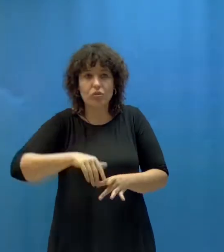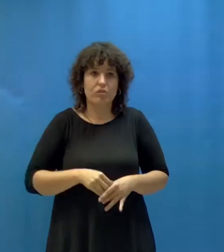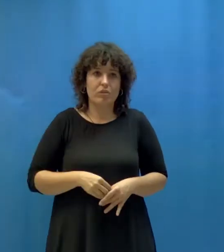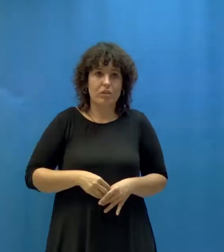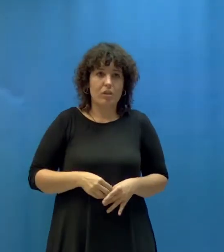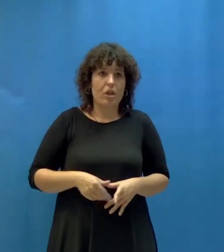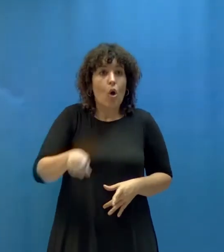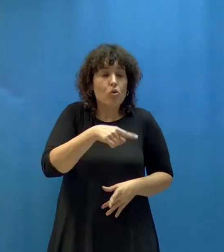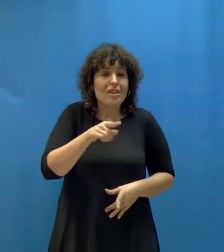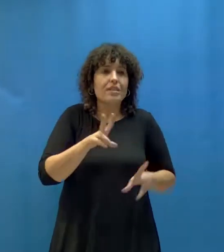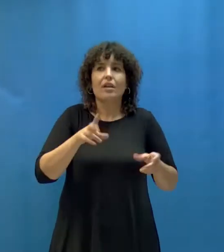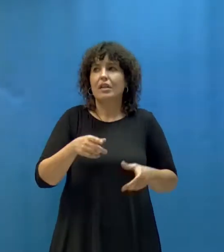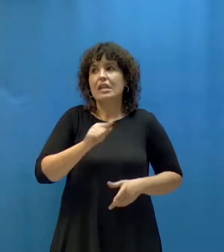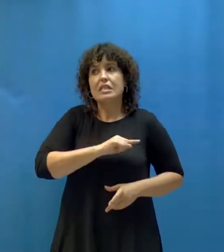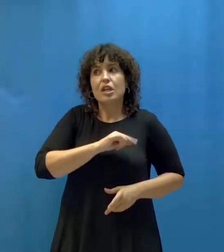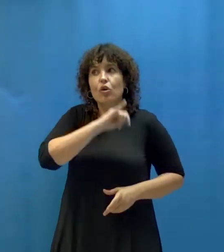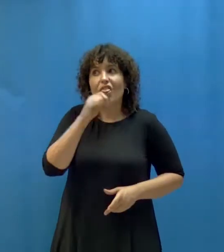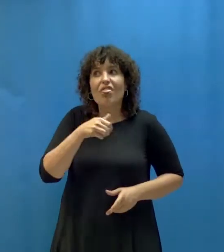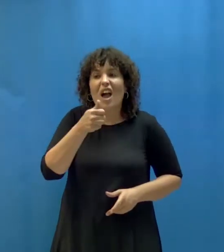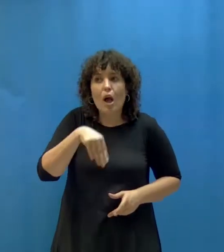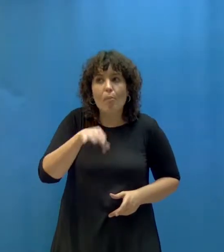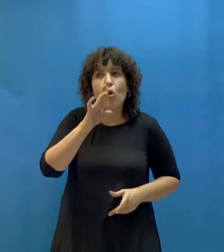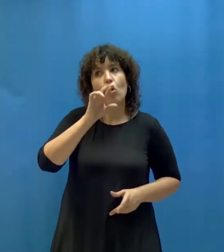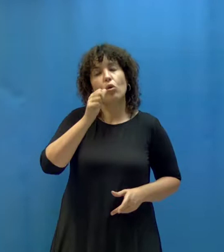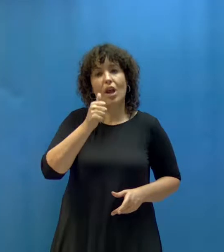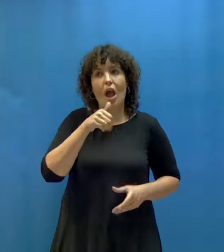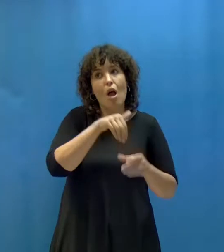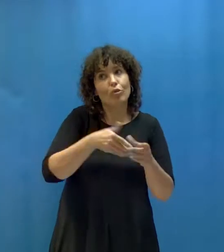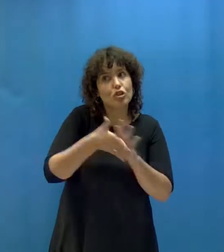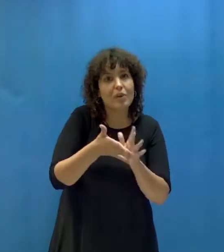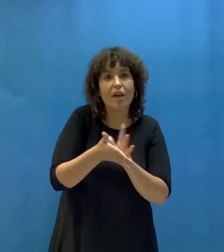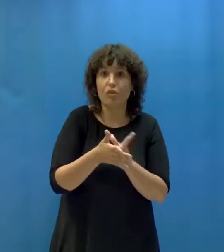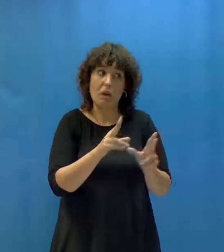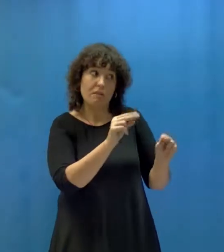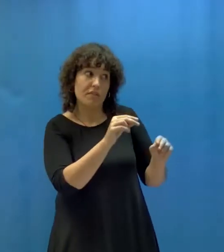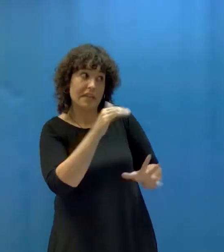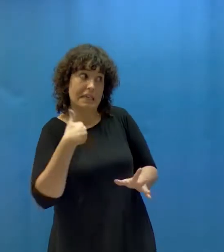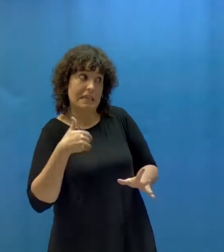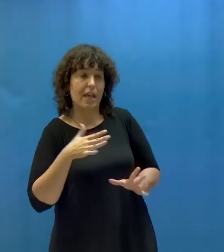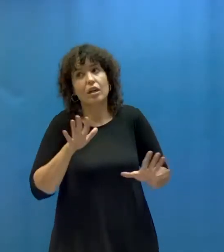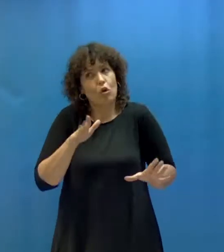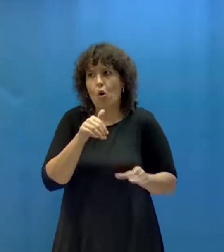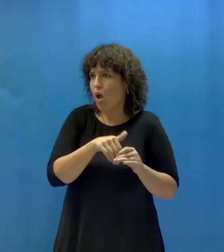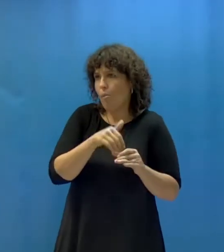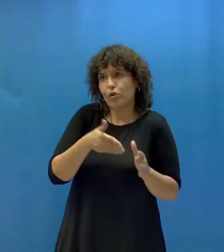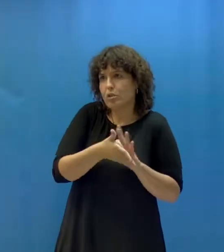ubicación de vallas. Señor Zamora, explicación de voto. Sí, termino enseguida. No, es que termine. ¿Qué? Explicación de voto, no debate, por favor.